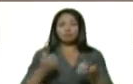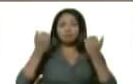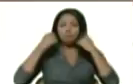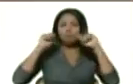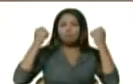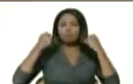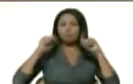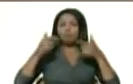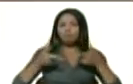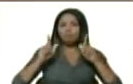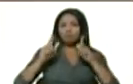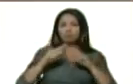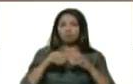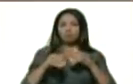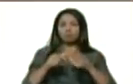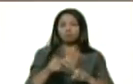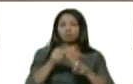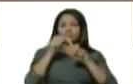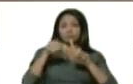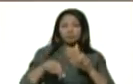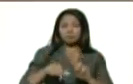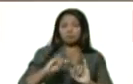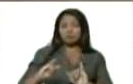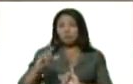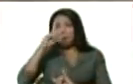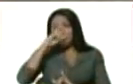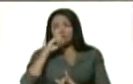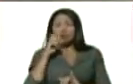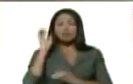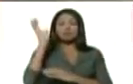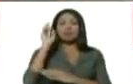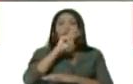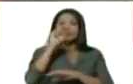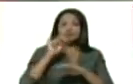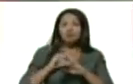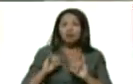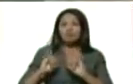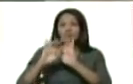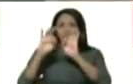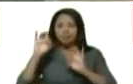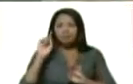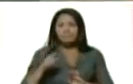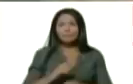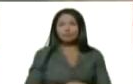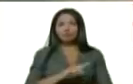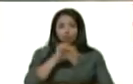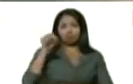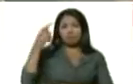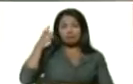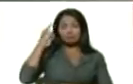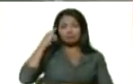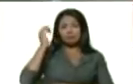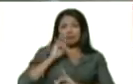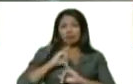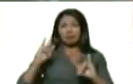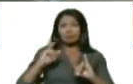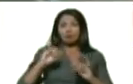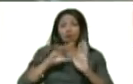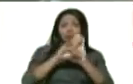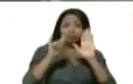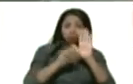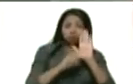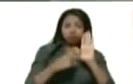preparándonos para las elecciones de este año de la Asamblea Nacional. Ustedes saben que la